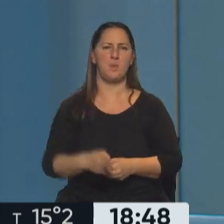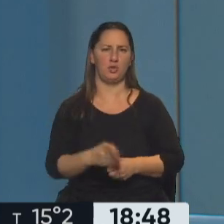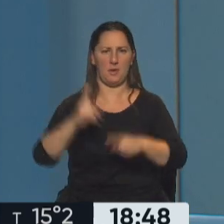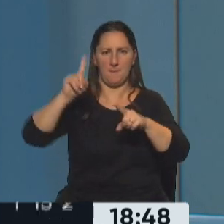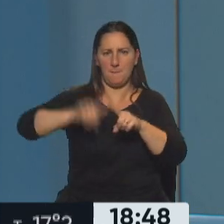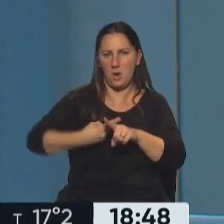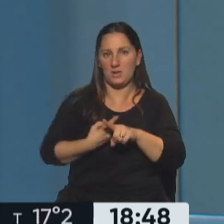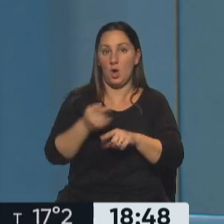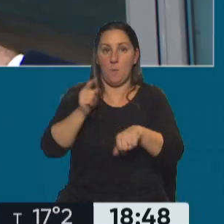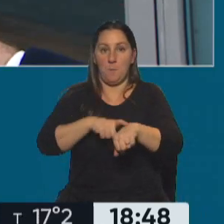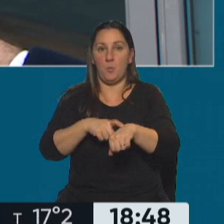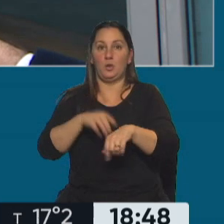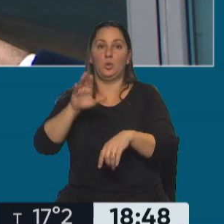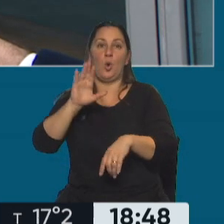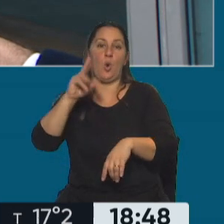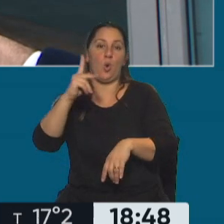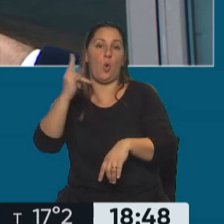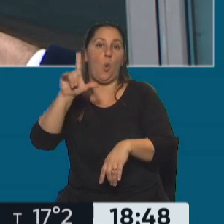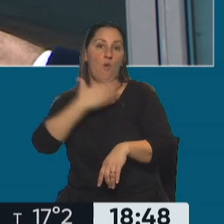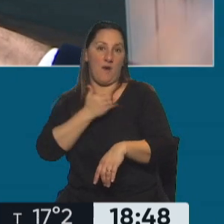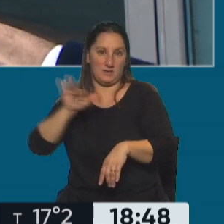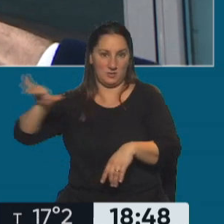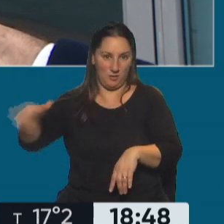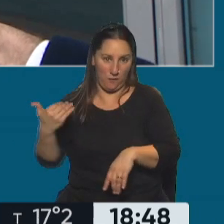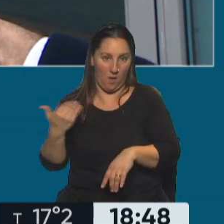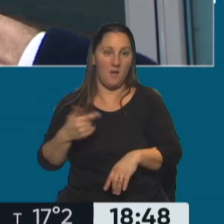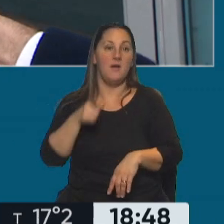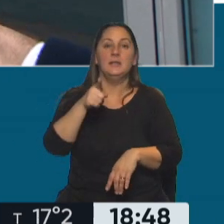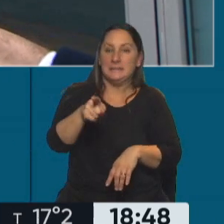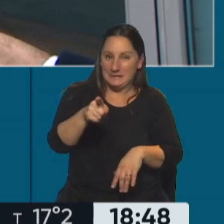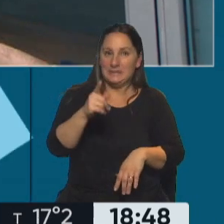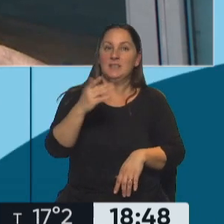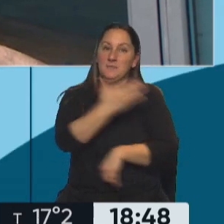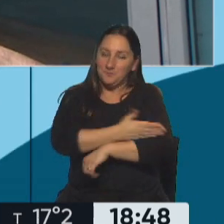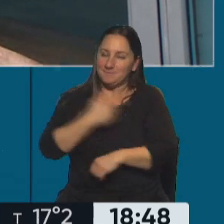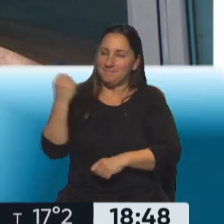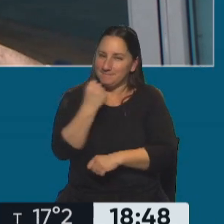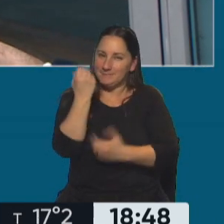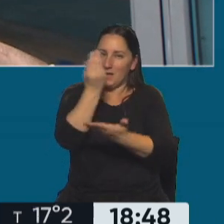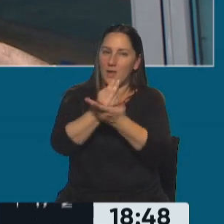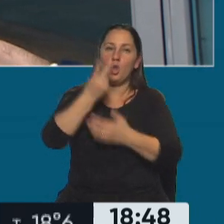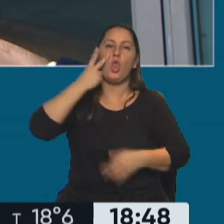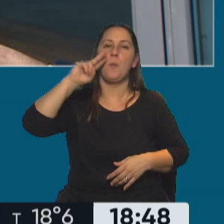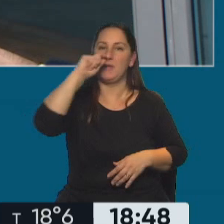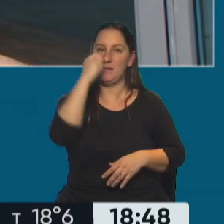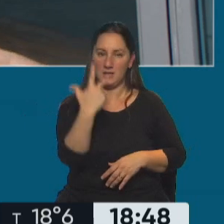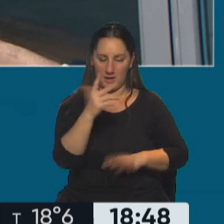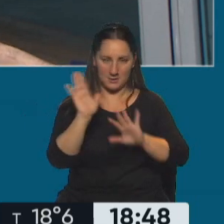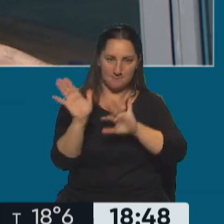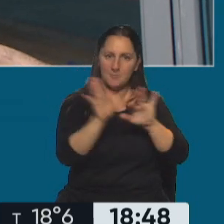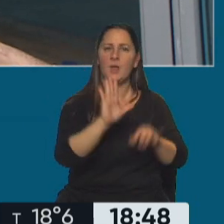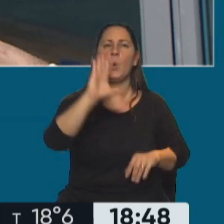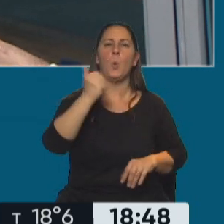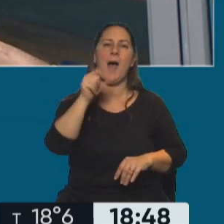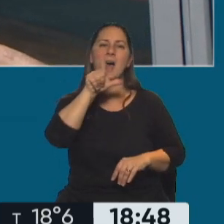gobierno le estaba faltando, Chau. claro, con posibles aspiraciones a la candidatura de 2023. ¿Y qué pasa con Batakis? Sí. Es